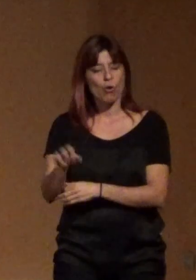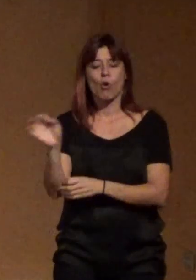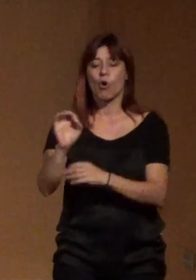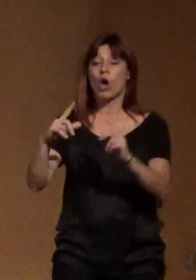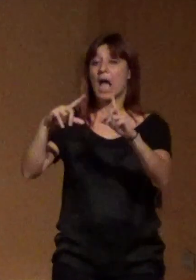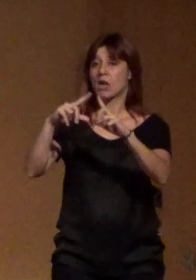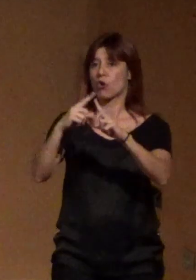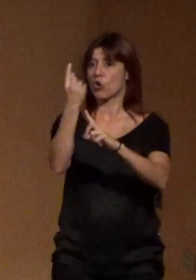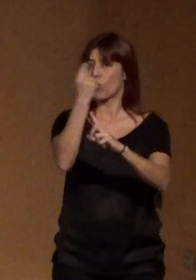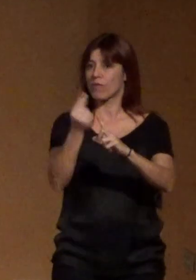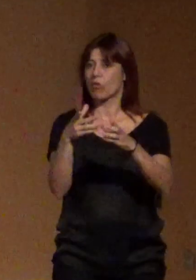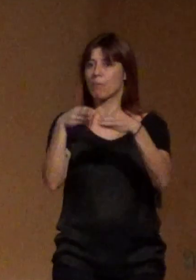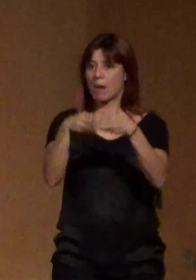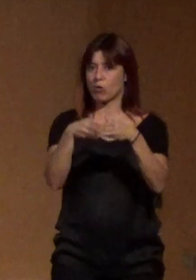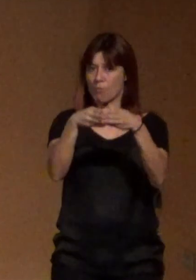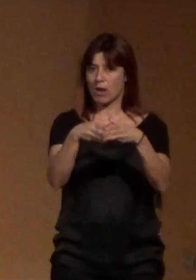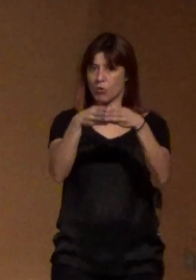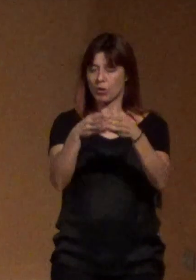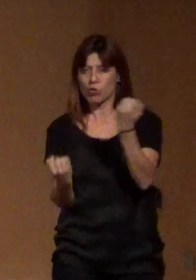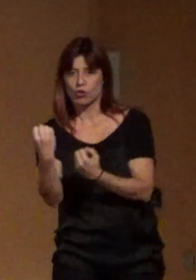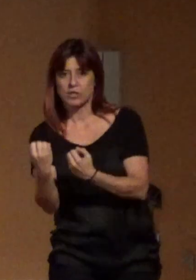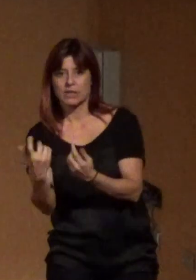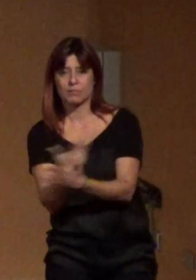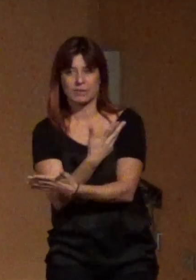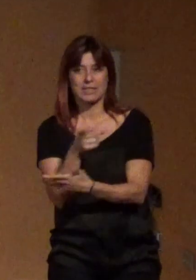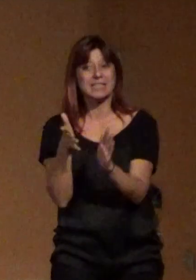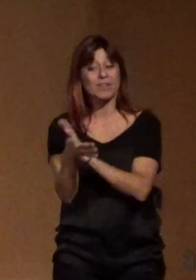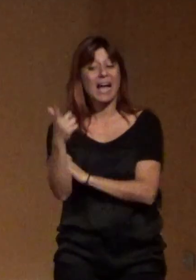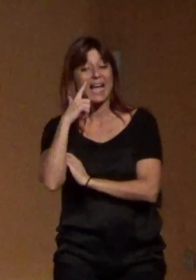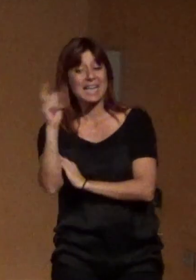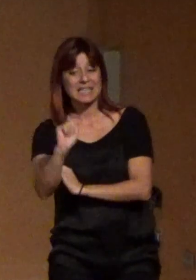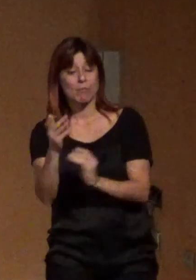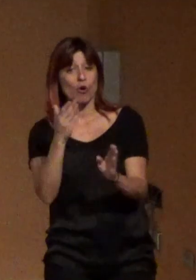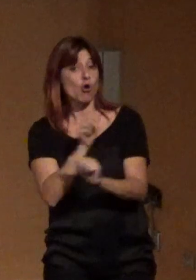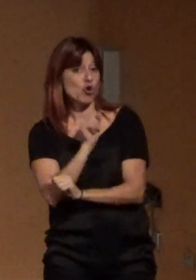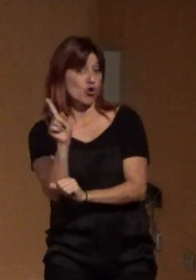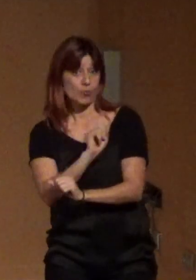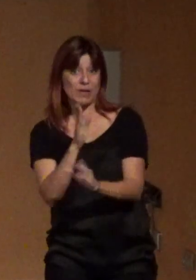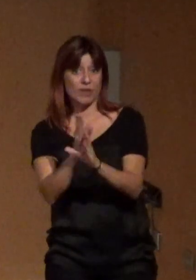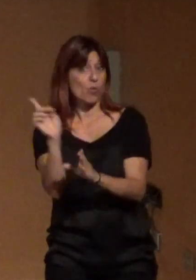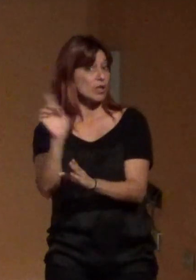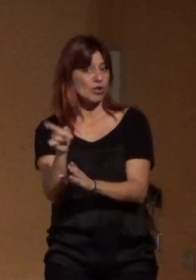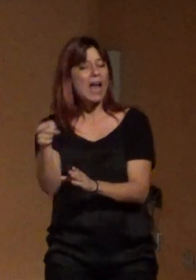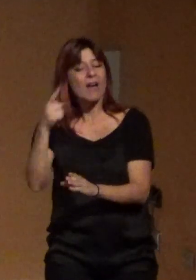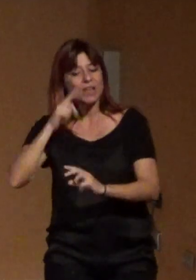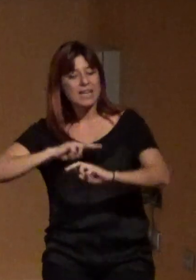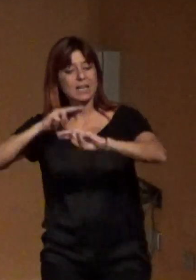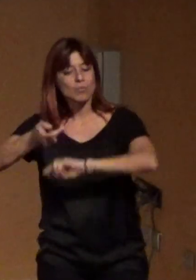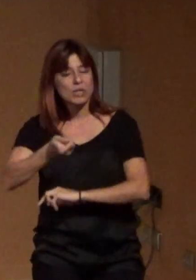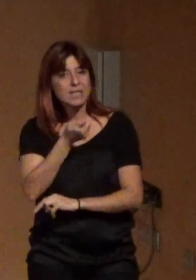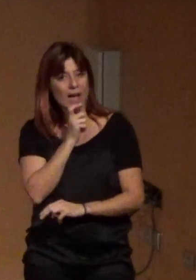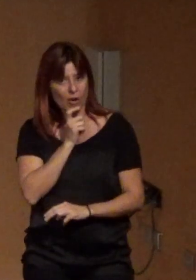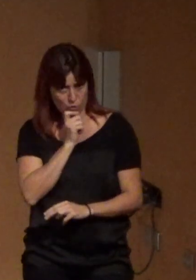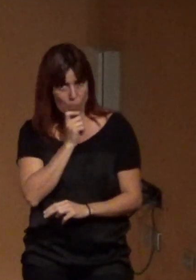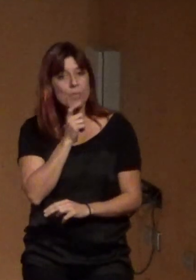de una figura, un barco, un coche. Ese coche que sale infrecuentemente produce este potencial de acción, que la importancia es a los 300 milisegundos